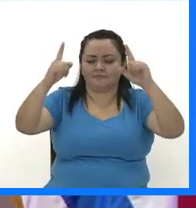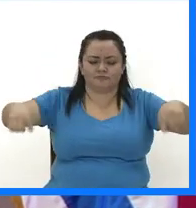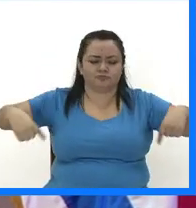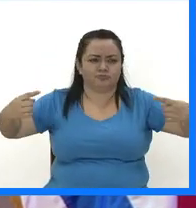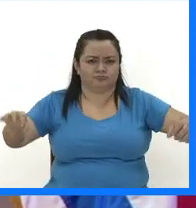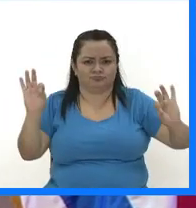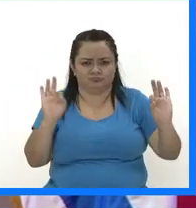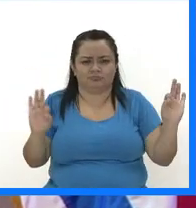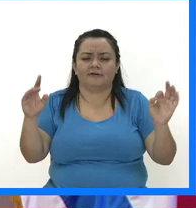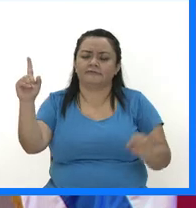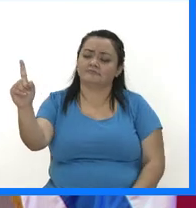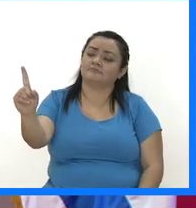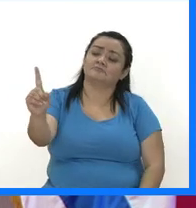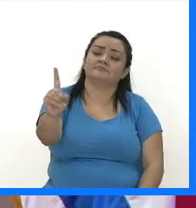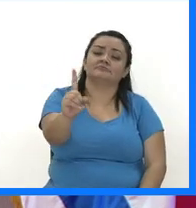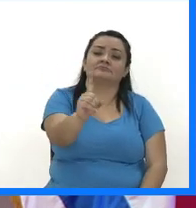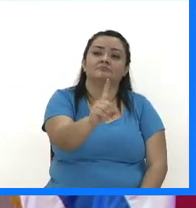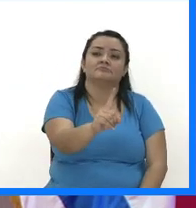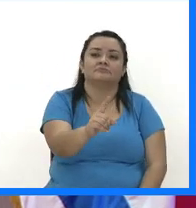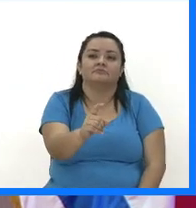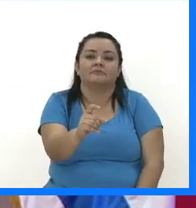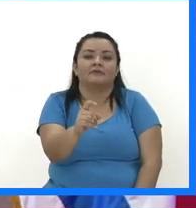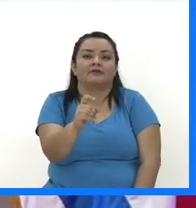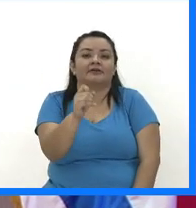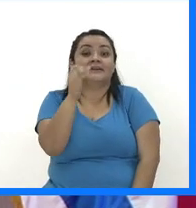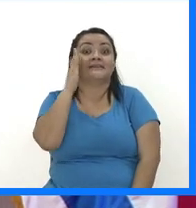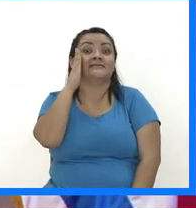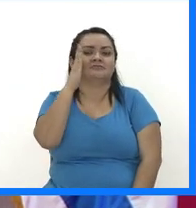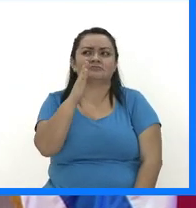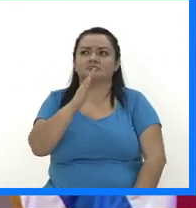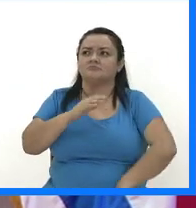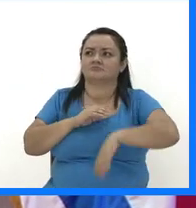toda la gente y dije te tengas